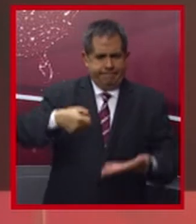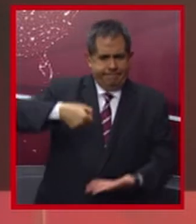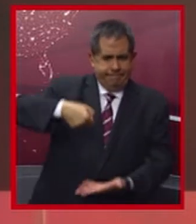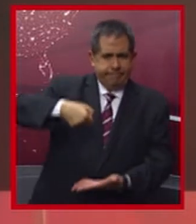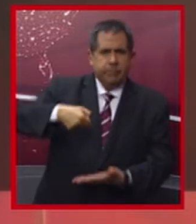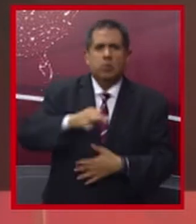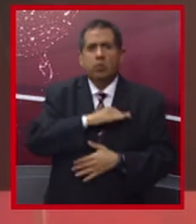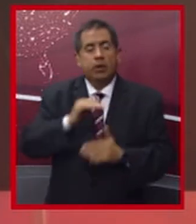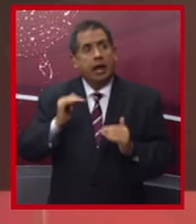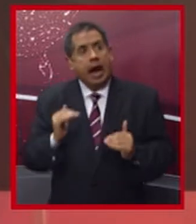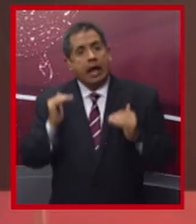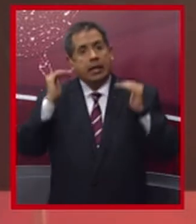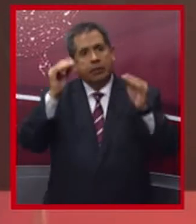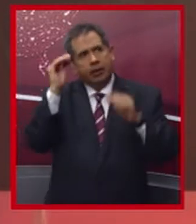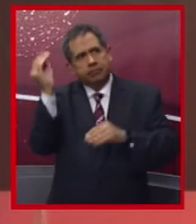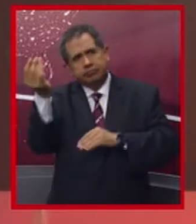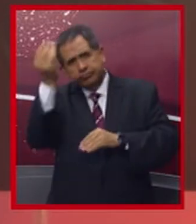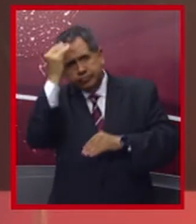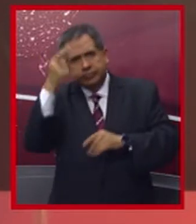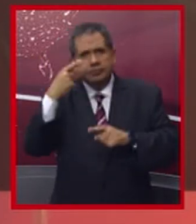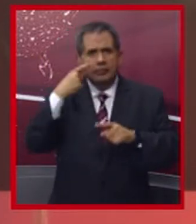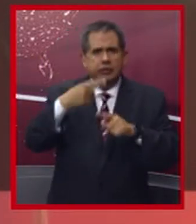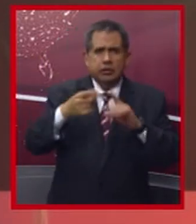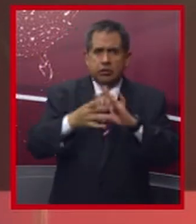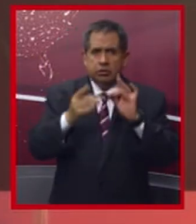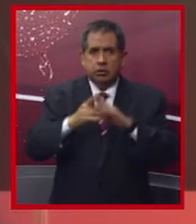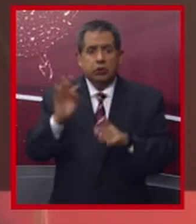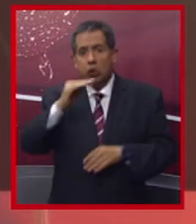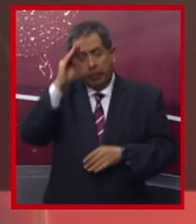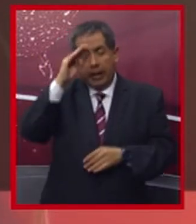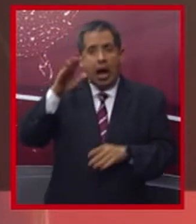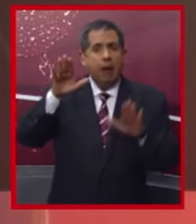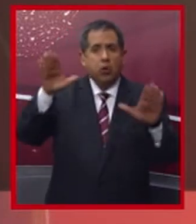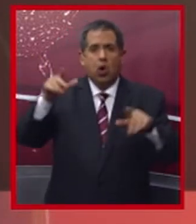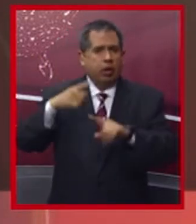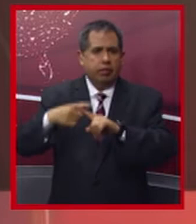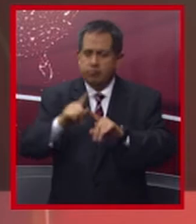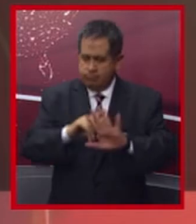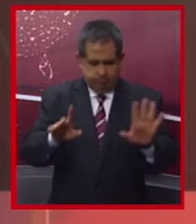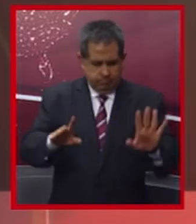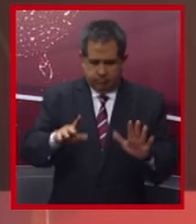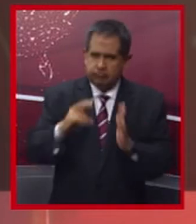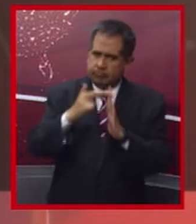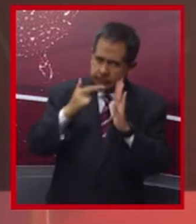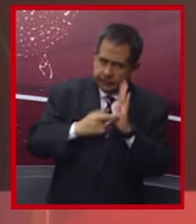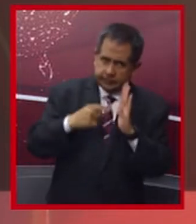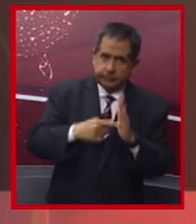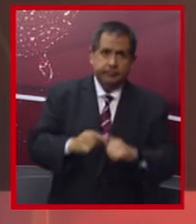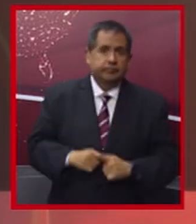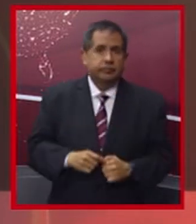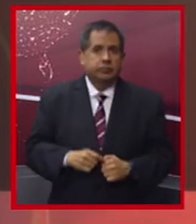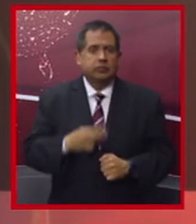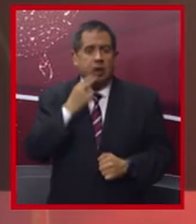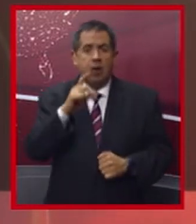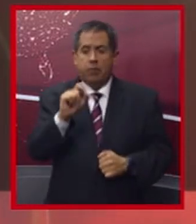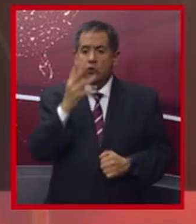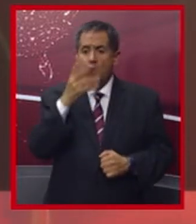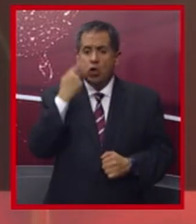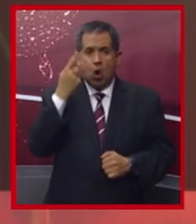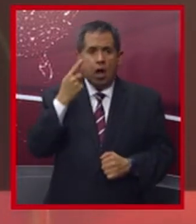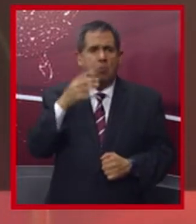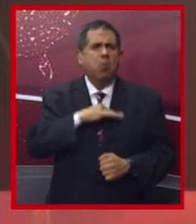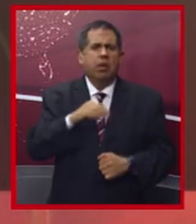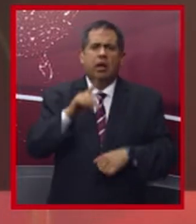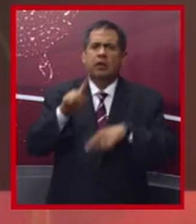mano que van arriba de la cabina y no estarán a consideración de las aerolíneas. Los usuarios tendrán 24 horas para cancelar su boleto